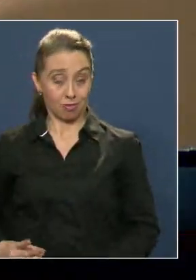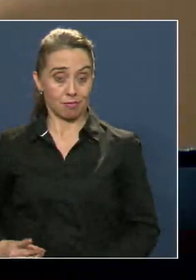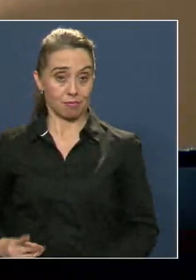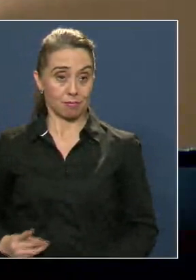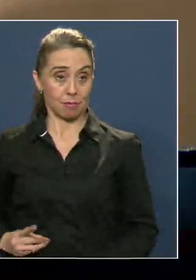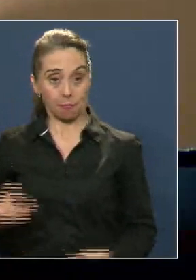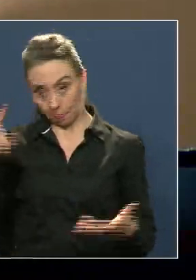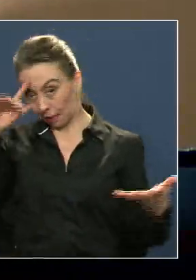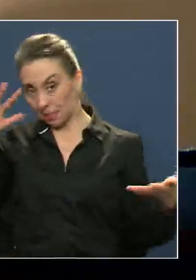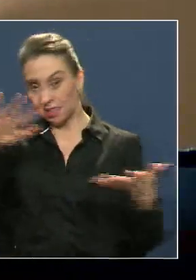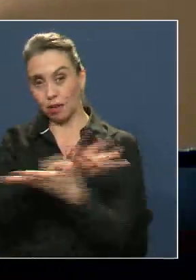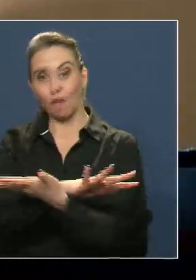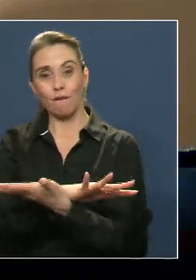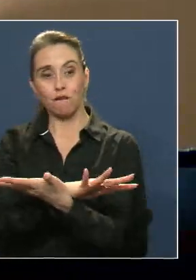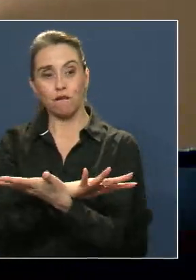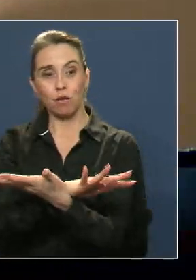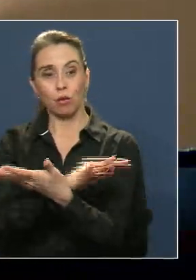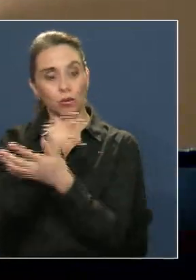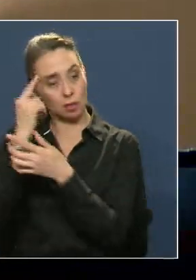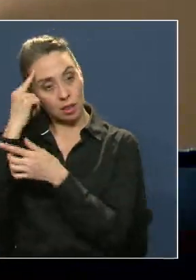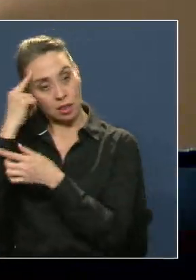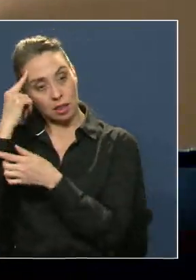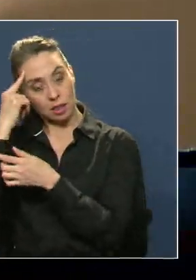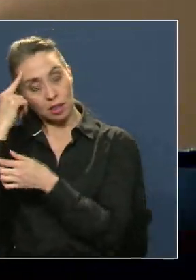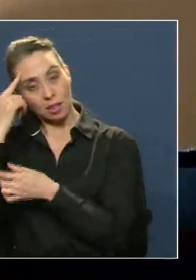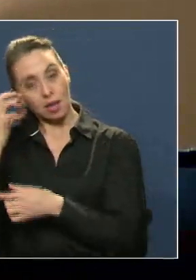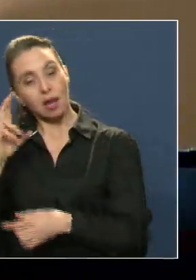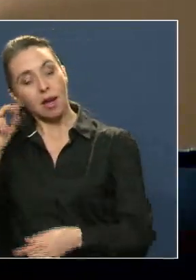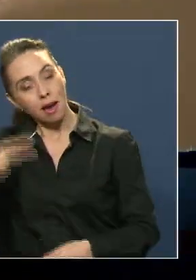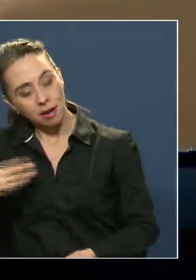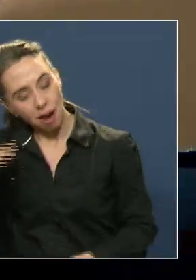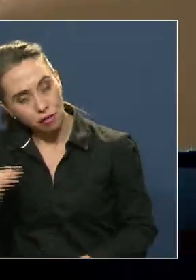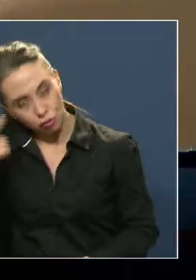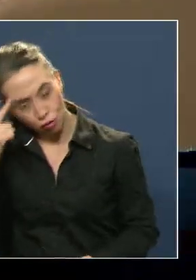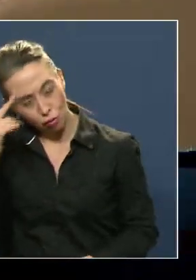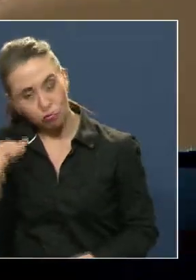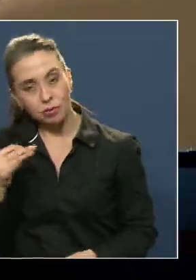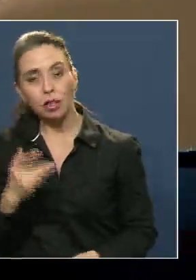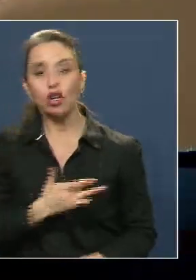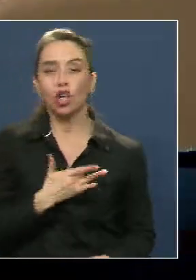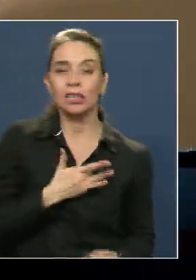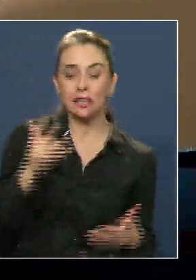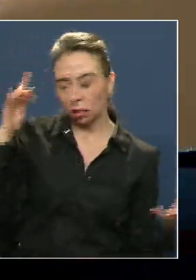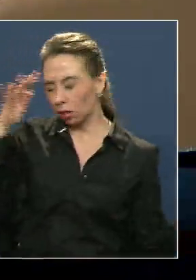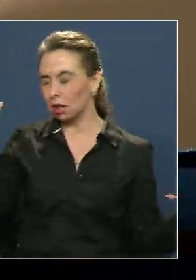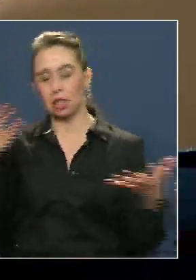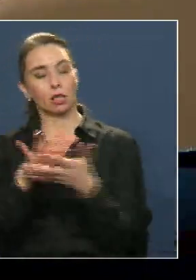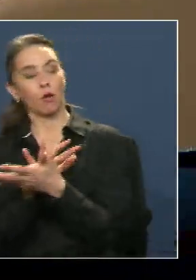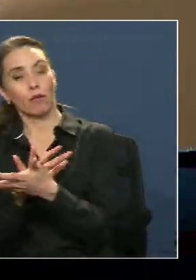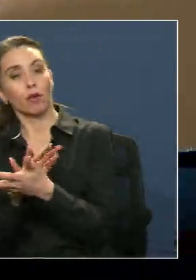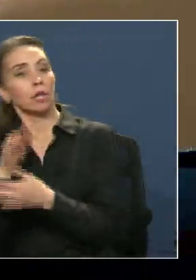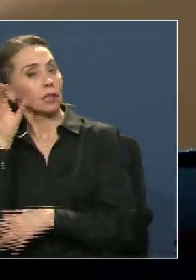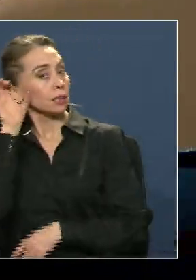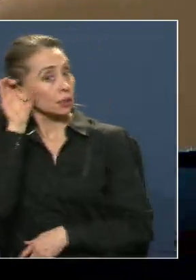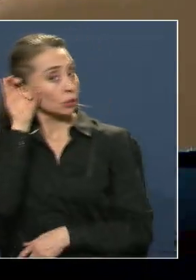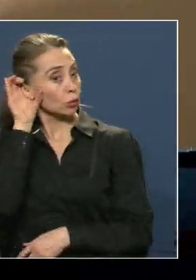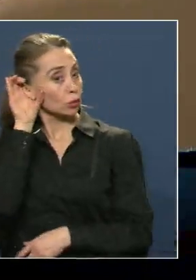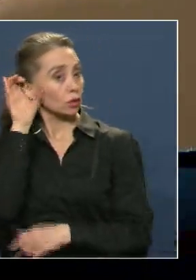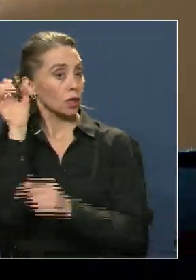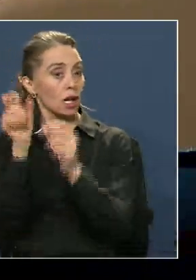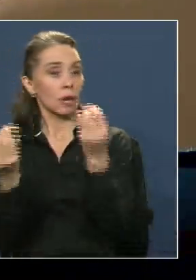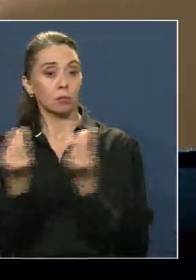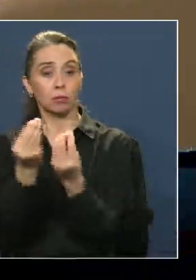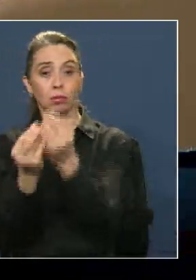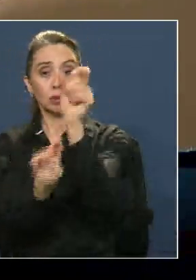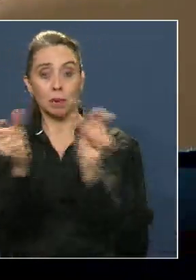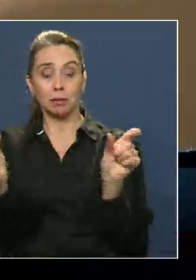se confunden muchas veces la razón, los sentimientos, y sobre todo escuchar a muchas de